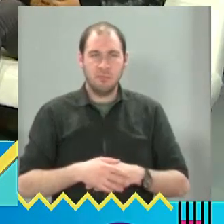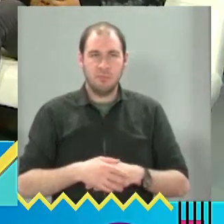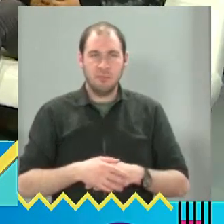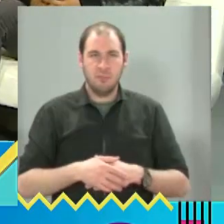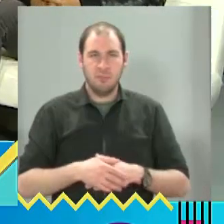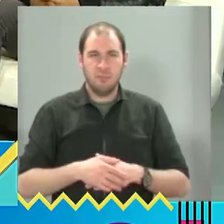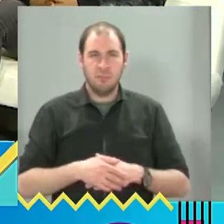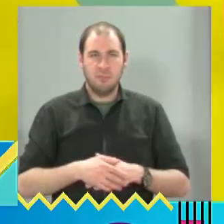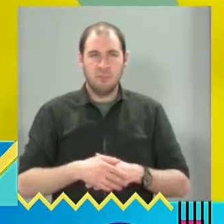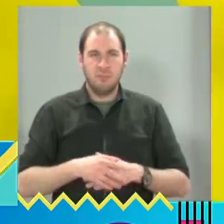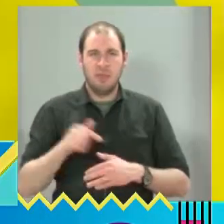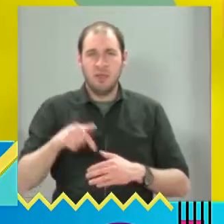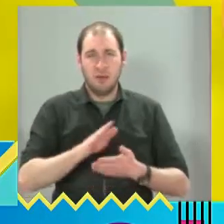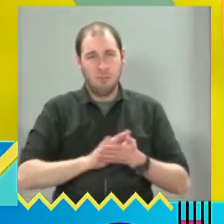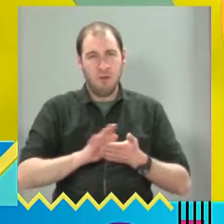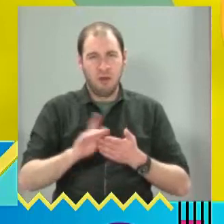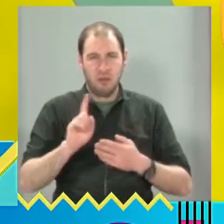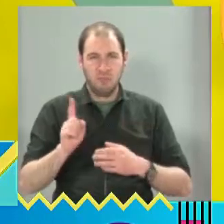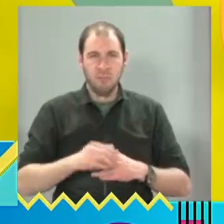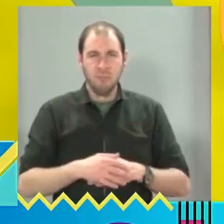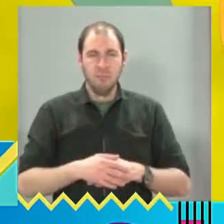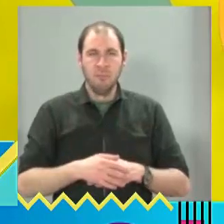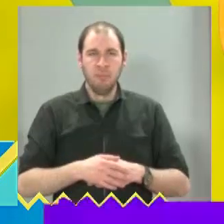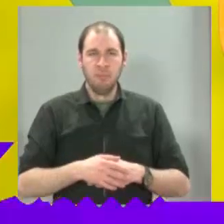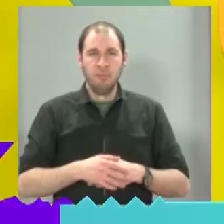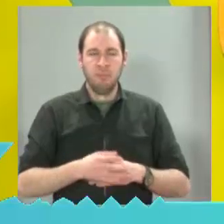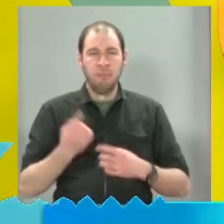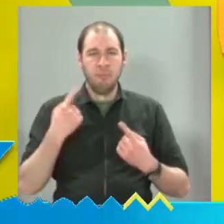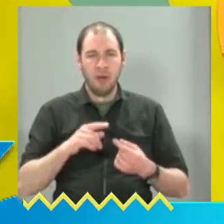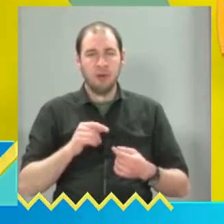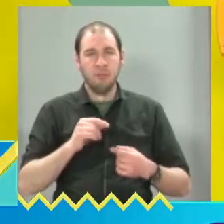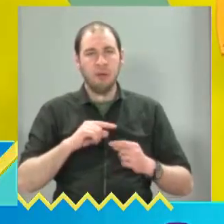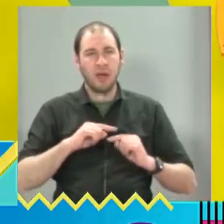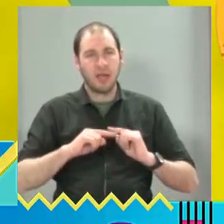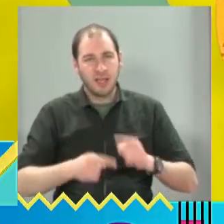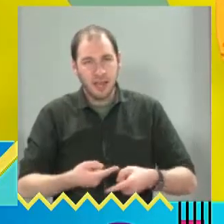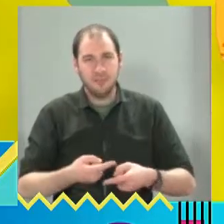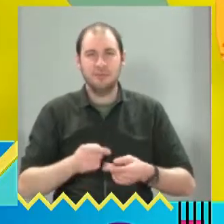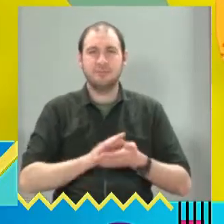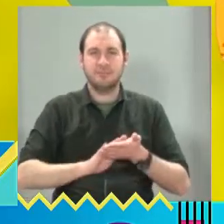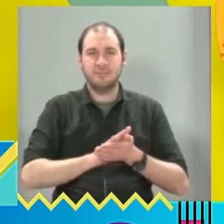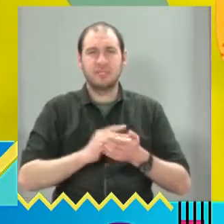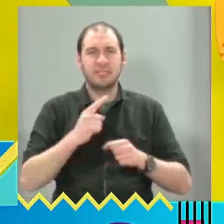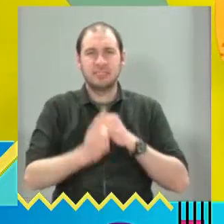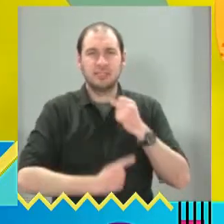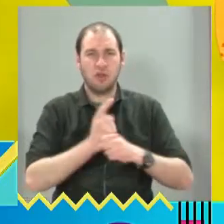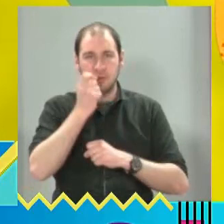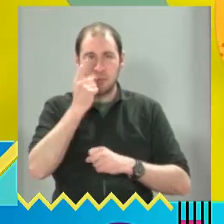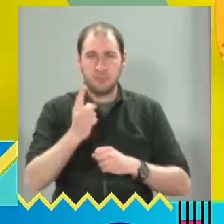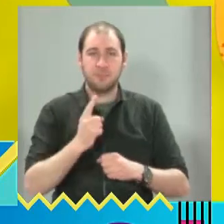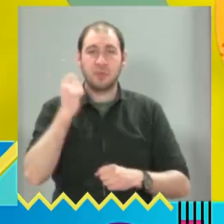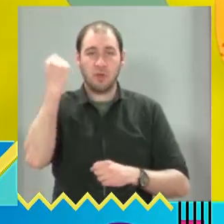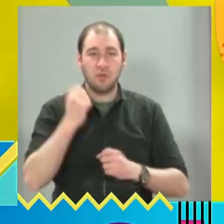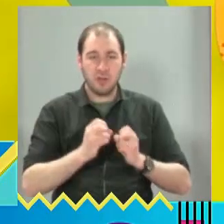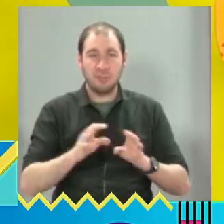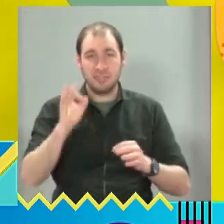Mirá, no es nada nuevo, lo que pasa que tiene una vuelta de tuerca más ayornada al siglo XXI. La economía nació